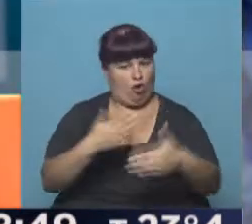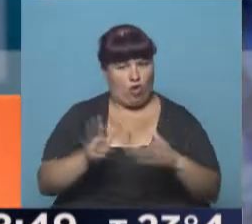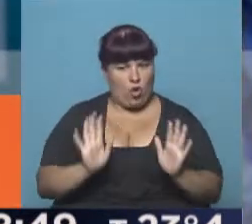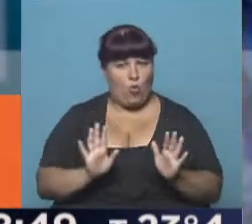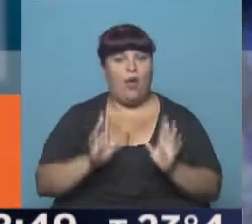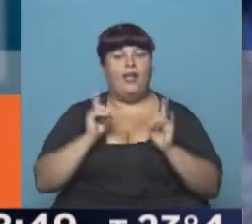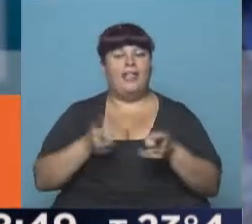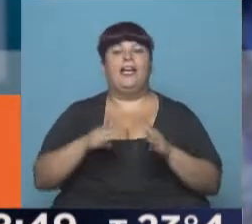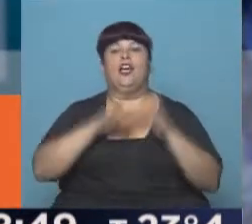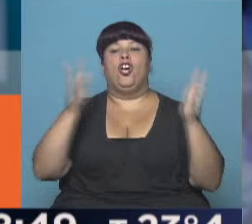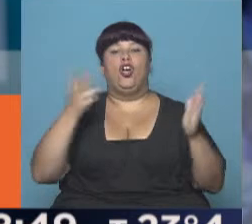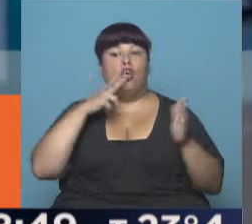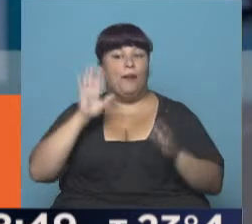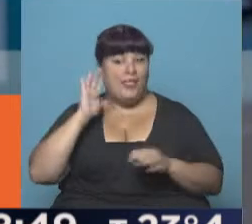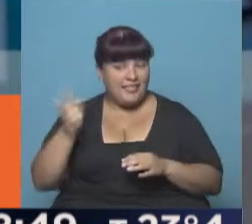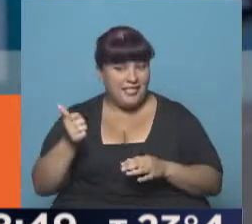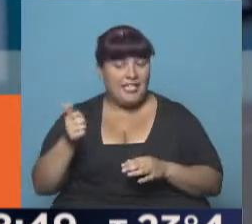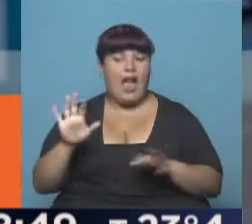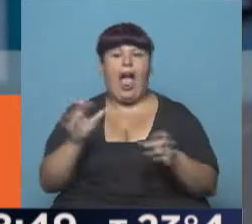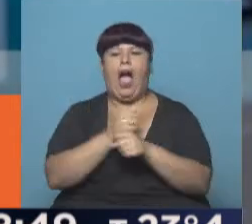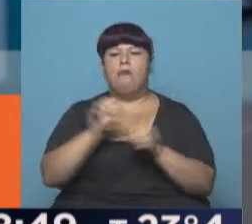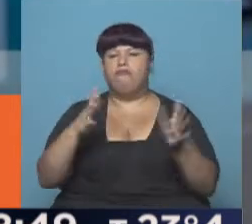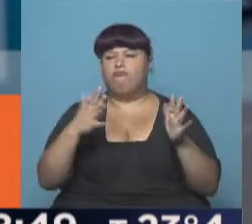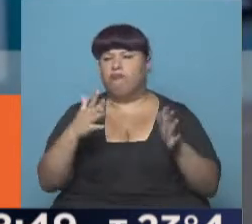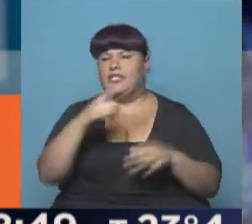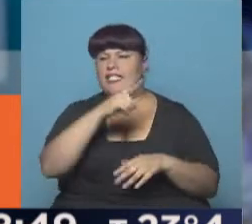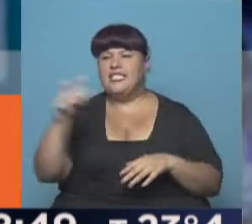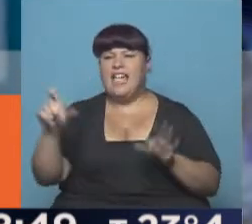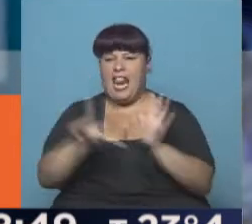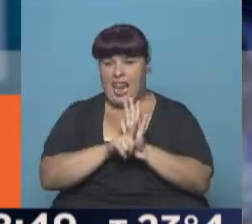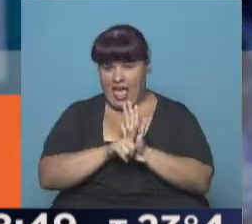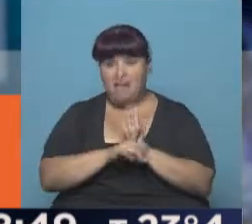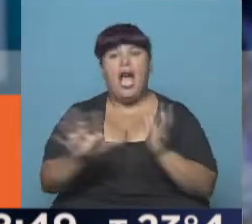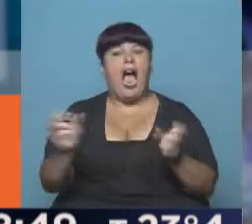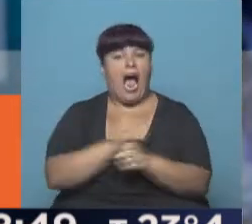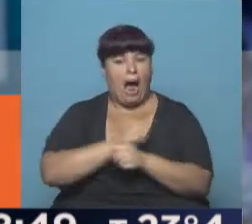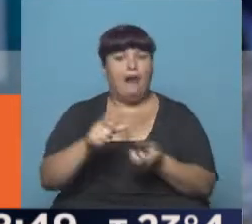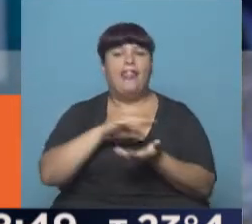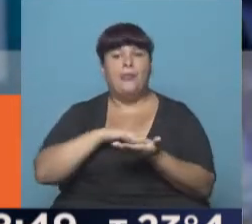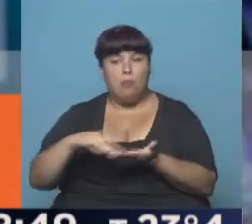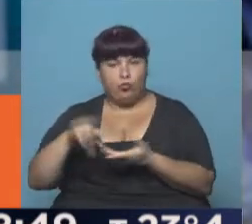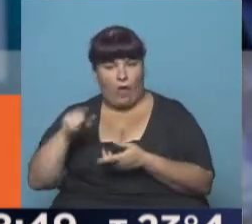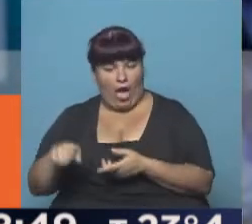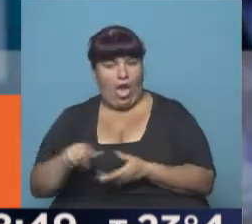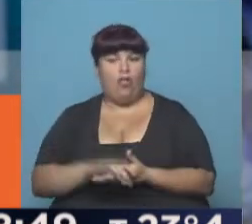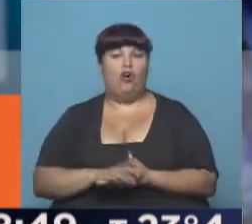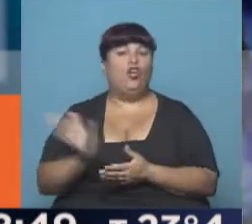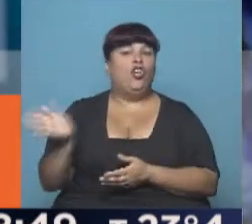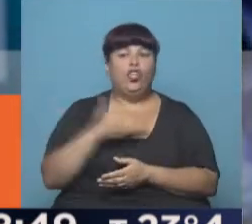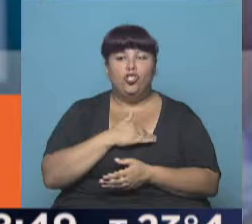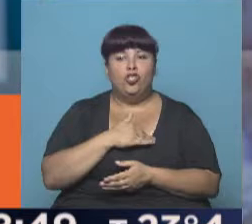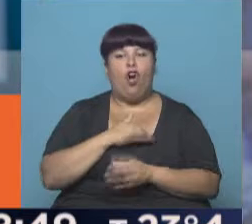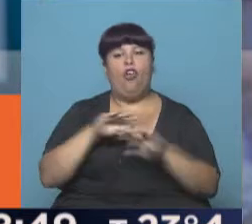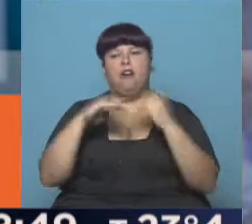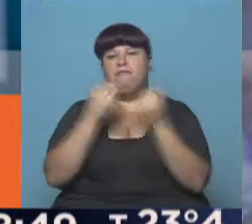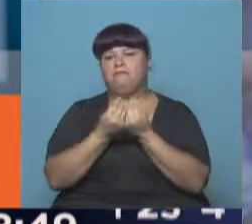más, durante el 2016 salieron aproximadamente 100 leyes que se aprobaron en diputados. Todas llevaron un